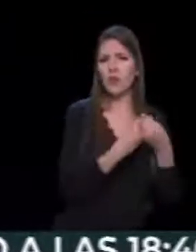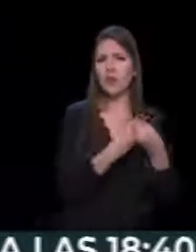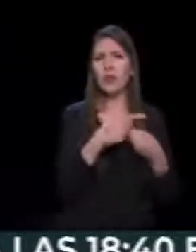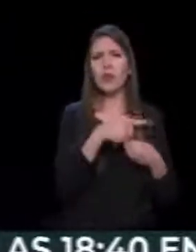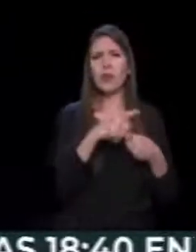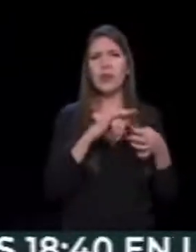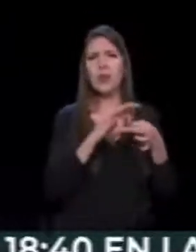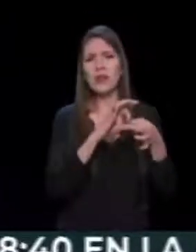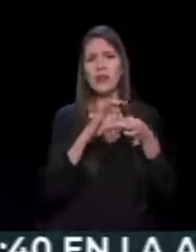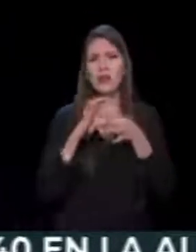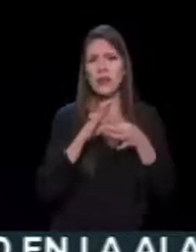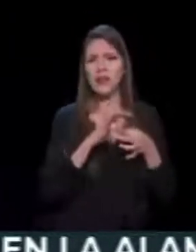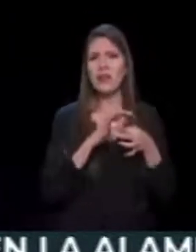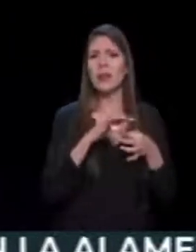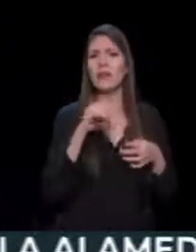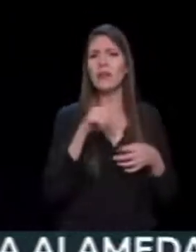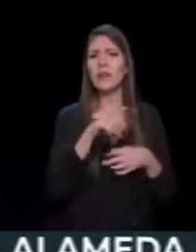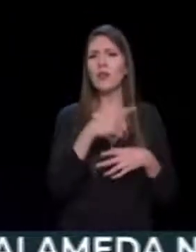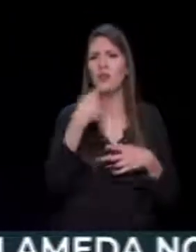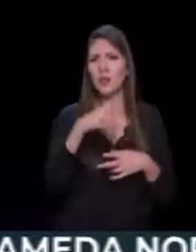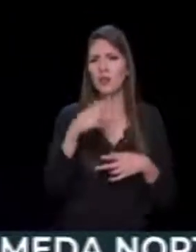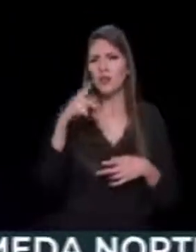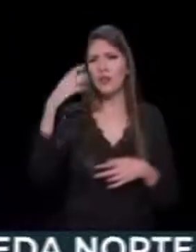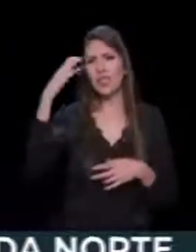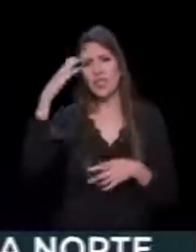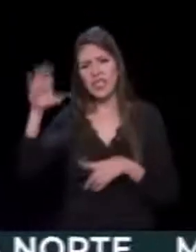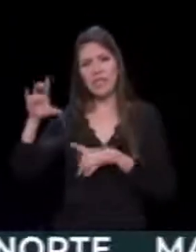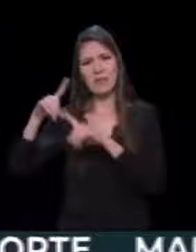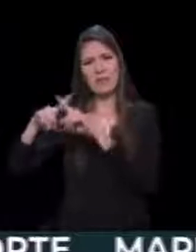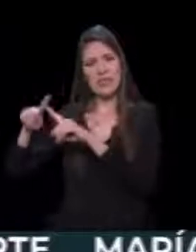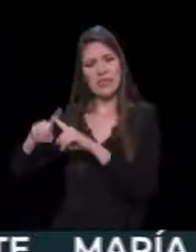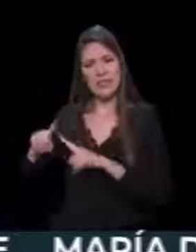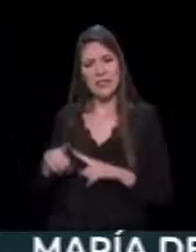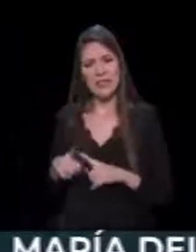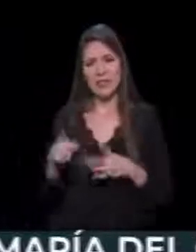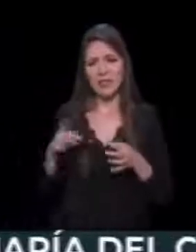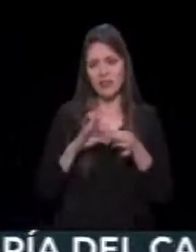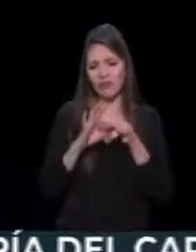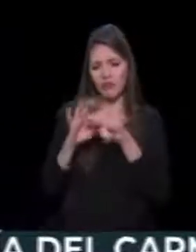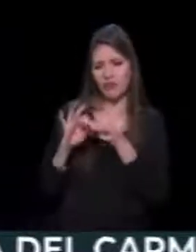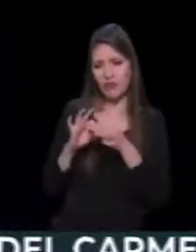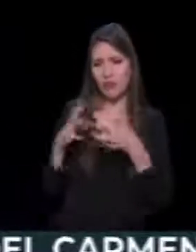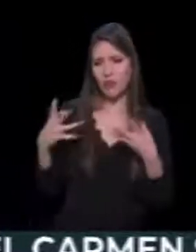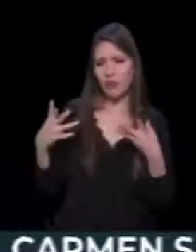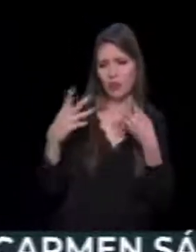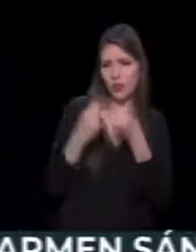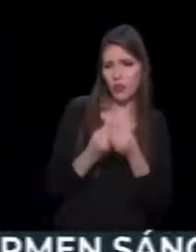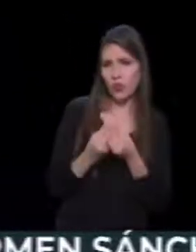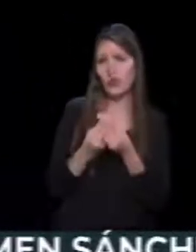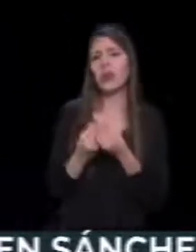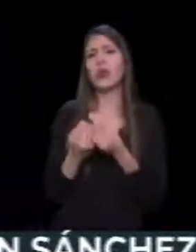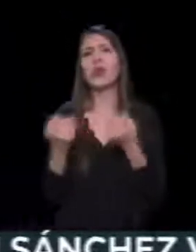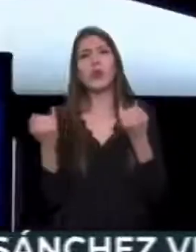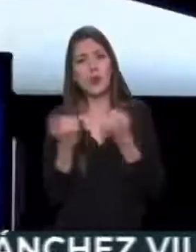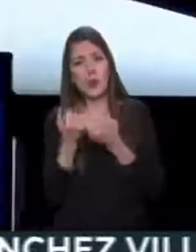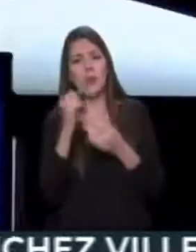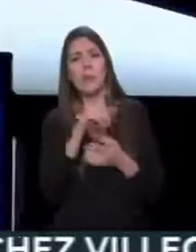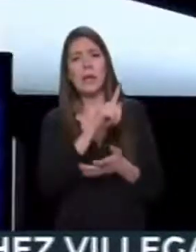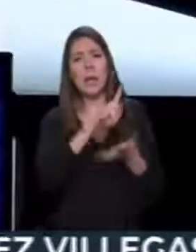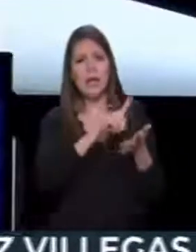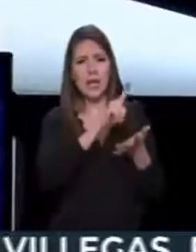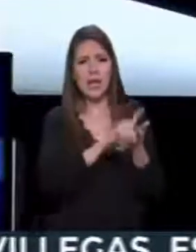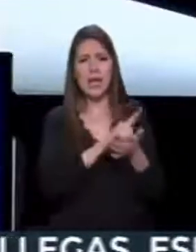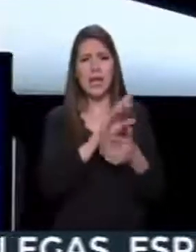alianza con estos verdaderos imperios criminales y generando realidades como la reforma energética,